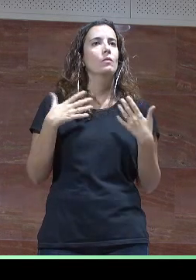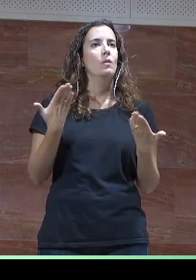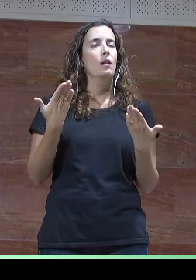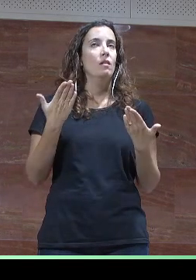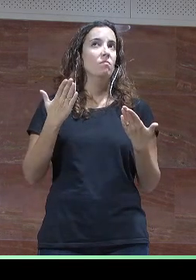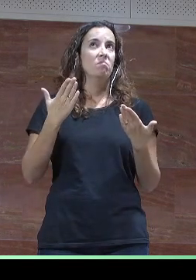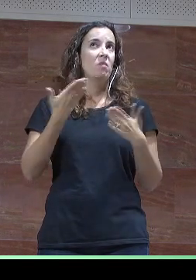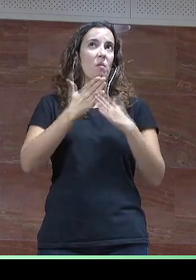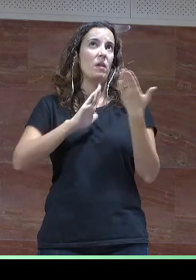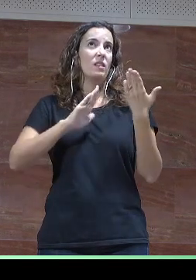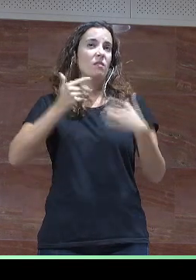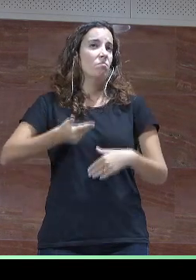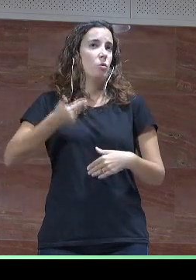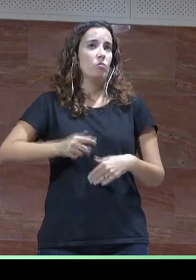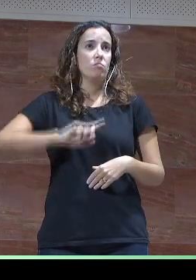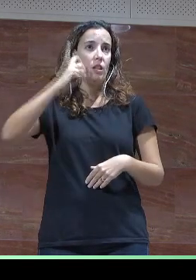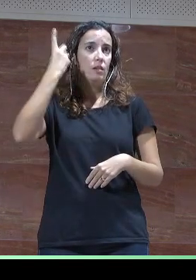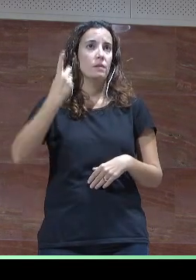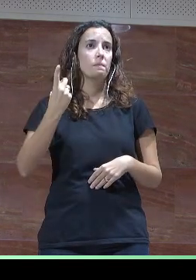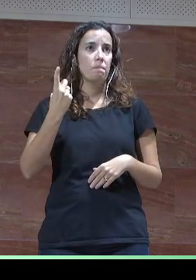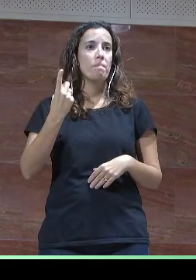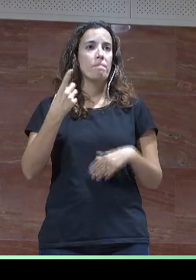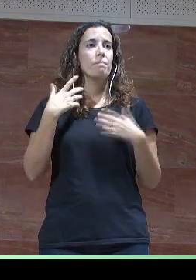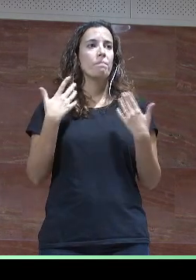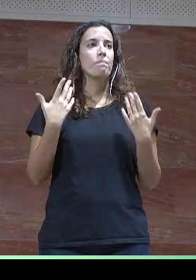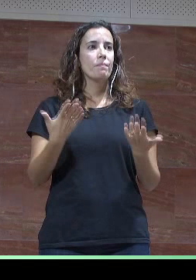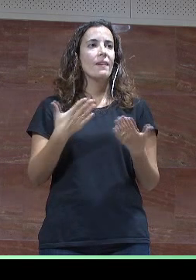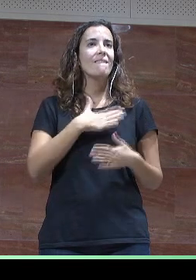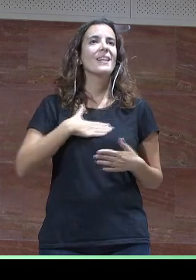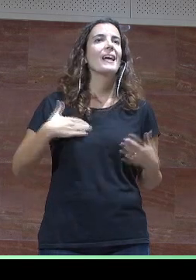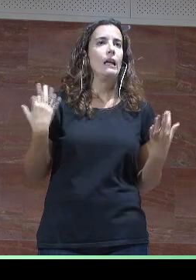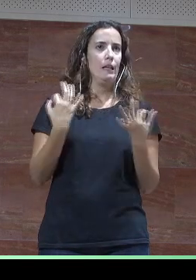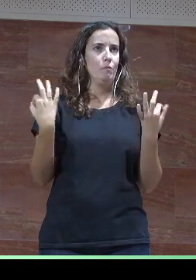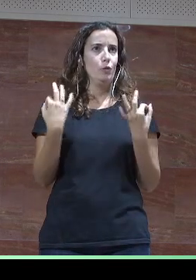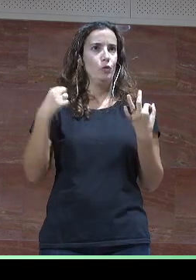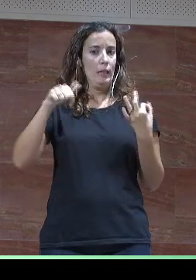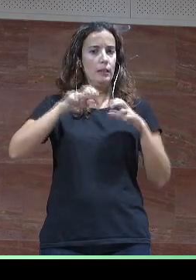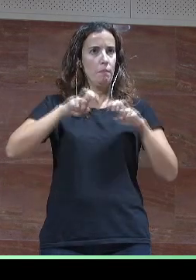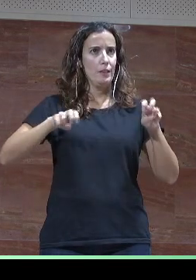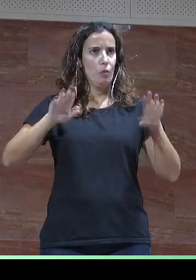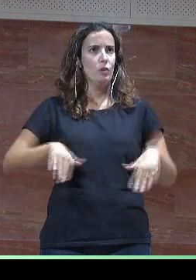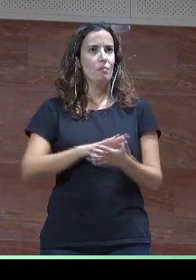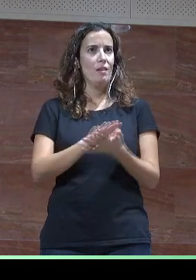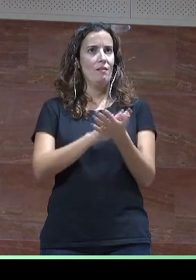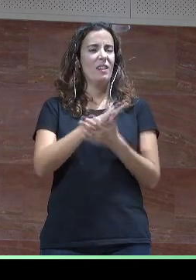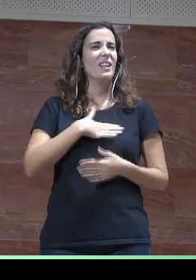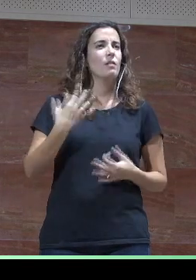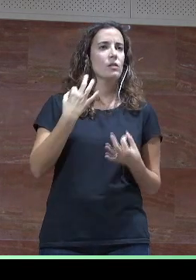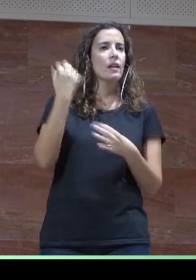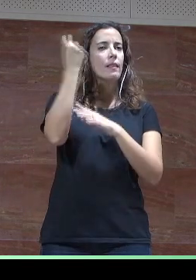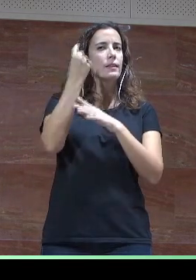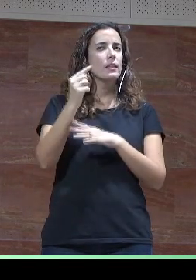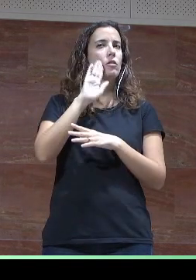más importante, que es que digamos qué es lo que queremos, que opinemos sobre esos diseños que